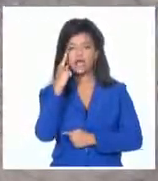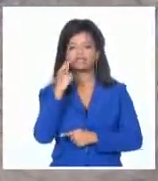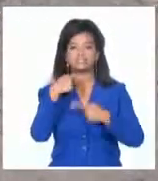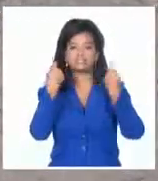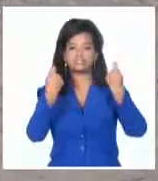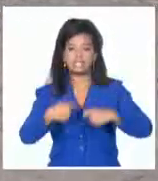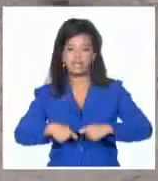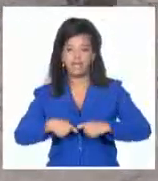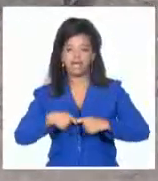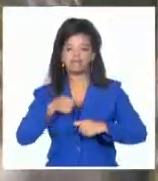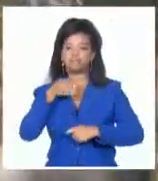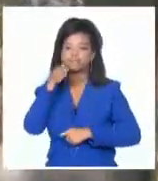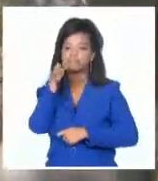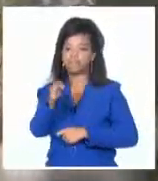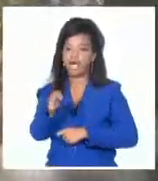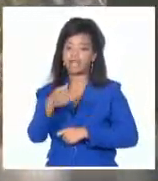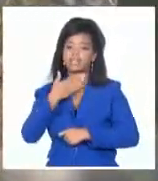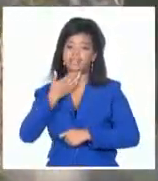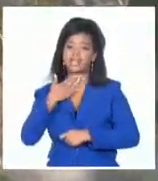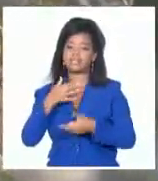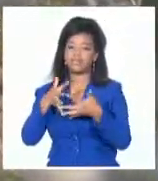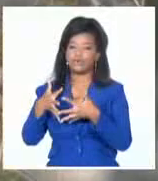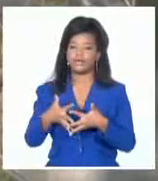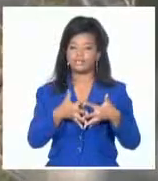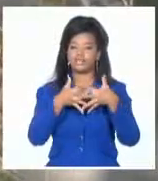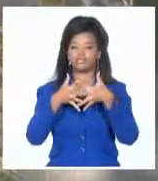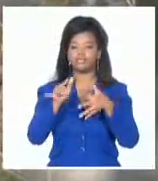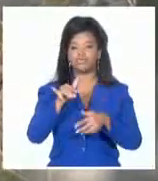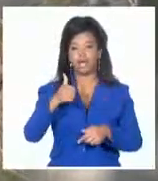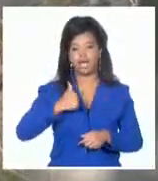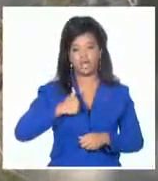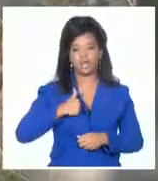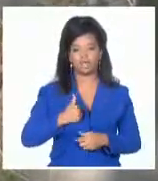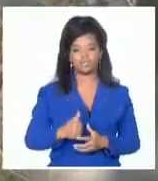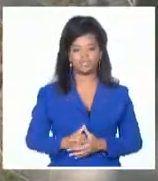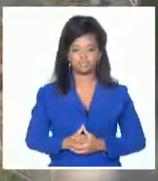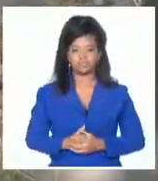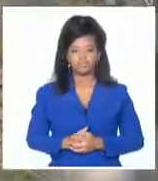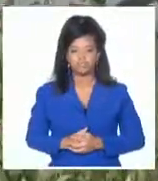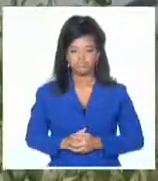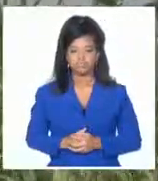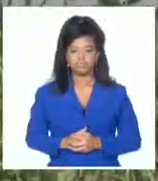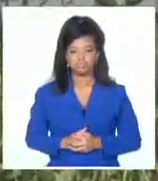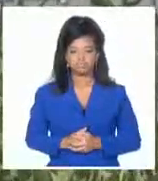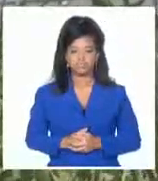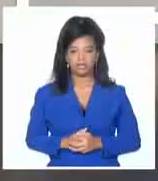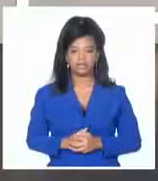Estados Unidos y Canadá como destinos en la mayoría de los casos.